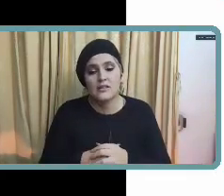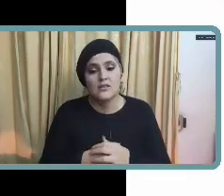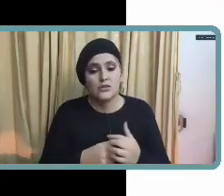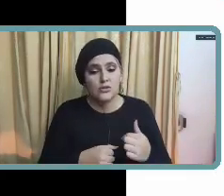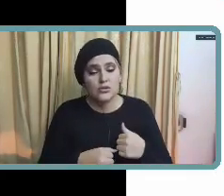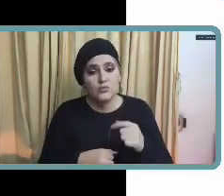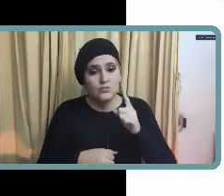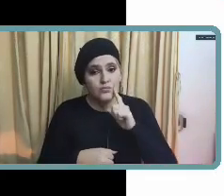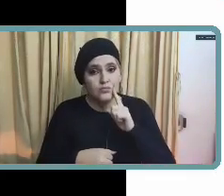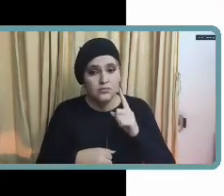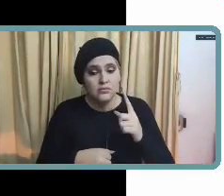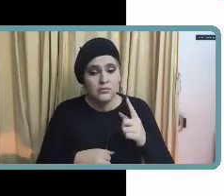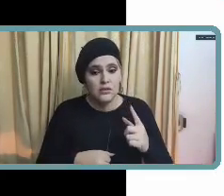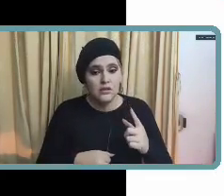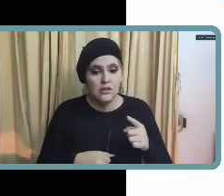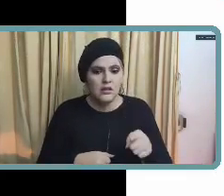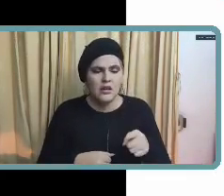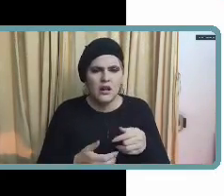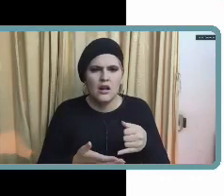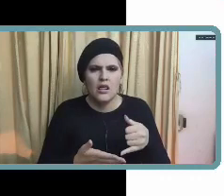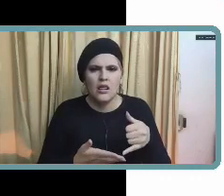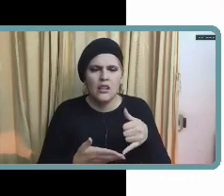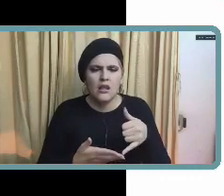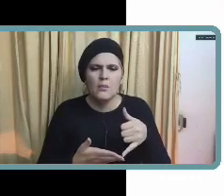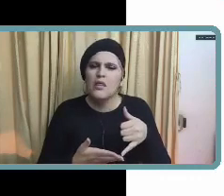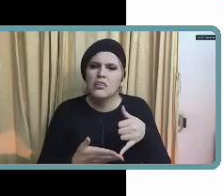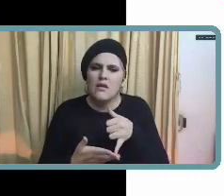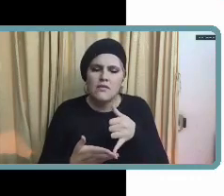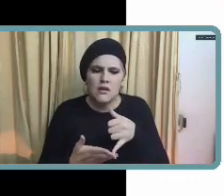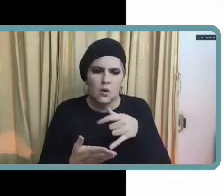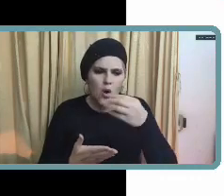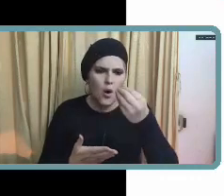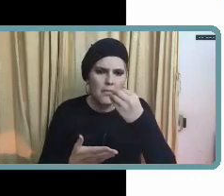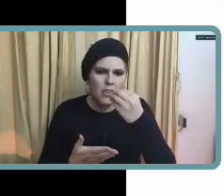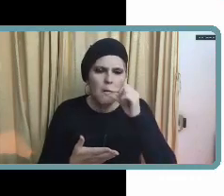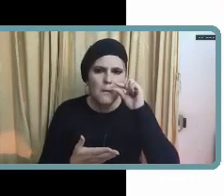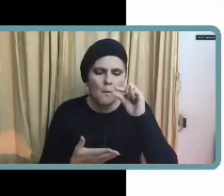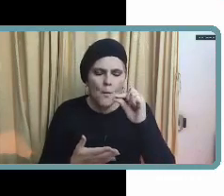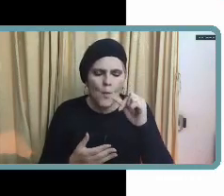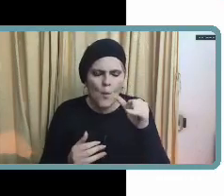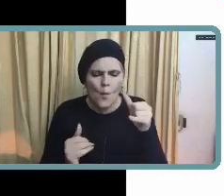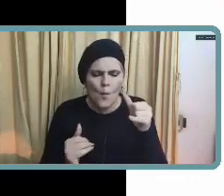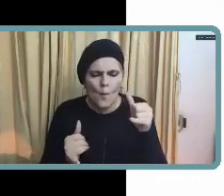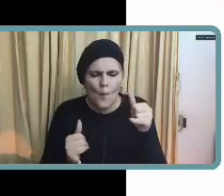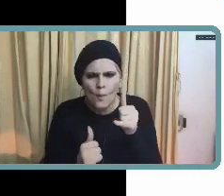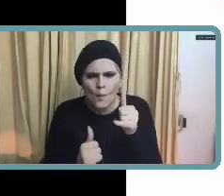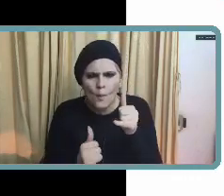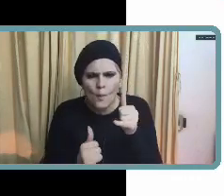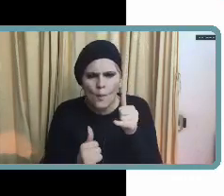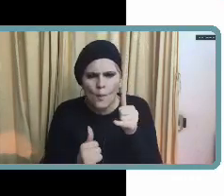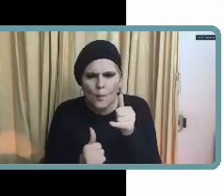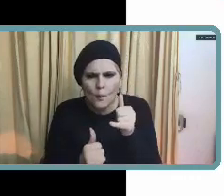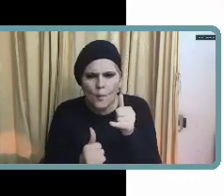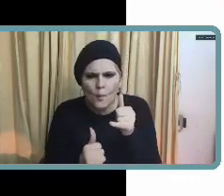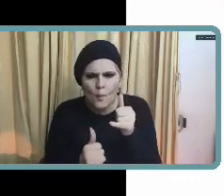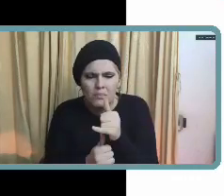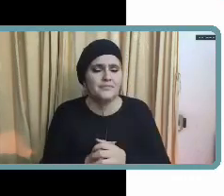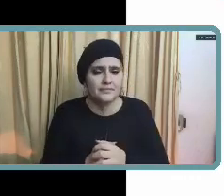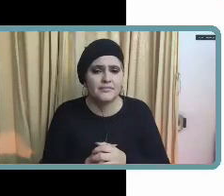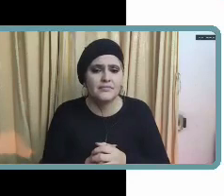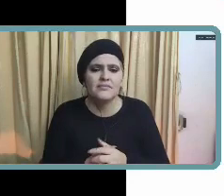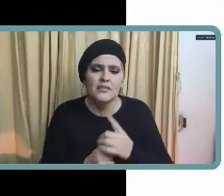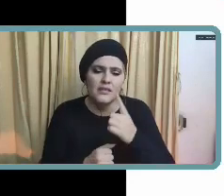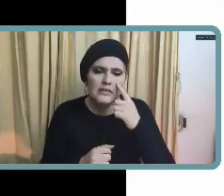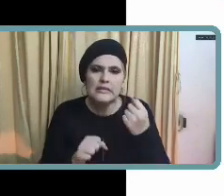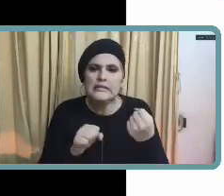en grados de desnutrición muy, muy graves, que esta restricción ha generado estrés ambiental, estrés familiar